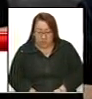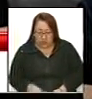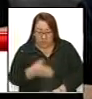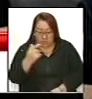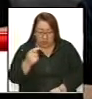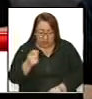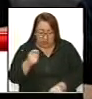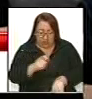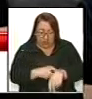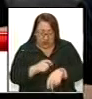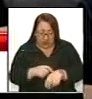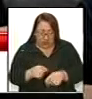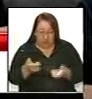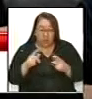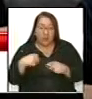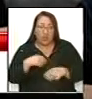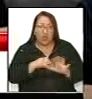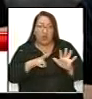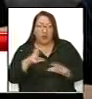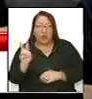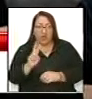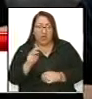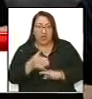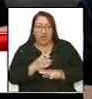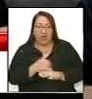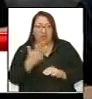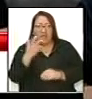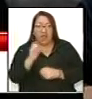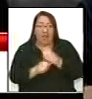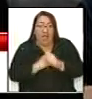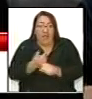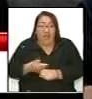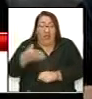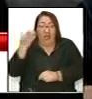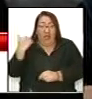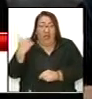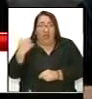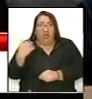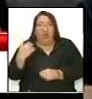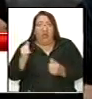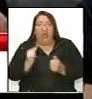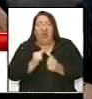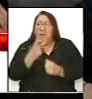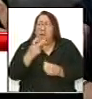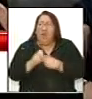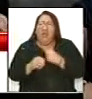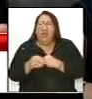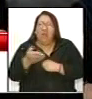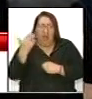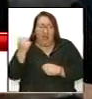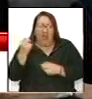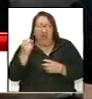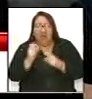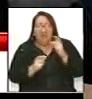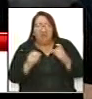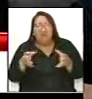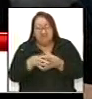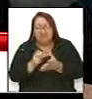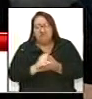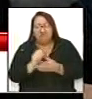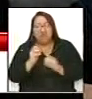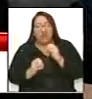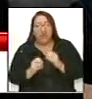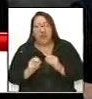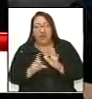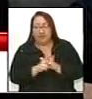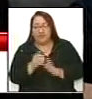oro. Cuando hicimos la 822, 30 años antes o 20 años antes, hubo muchos intentos de modificar la ley